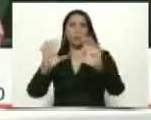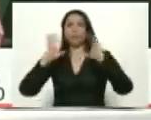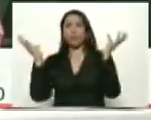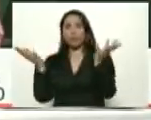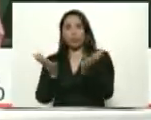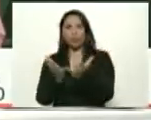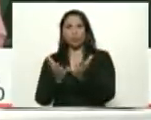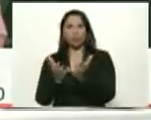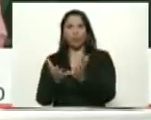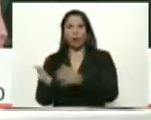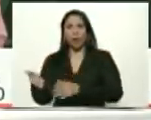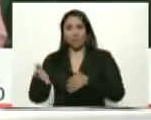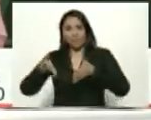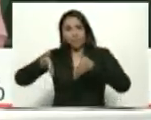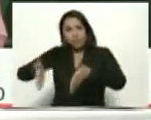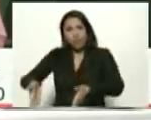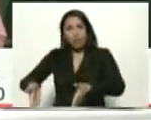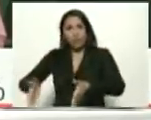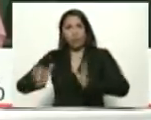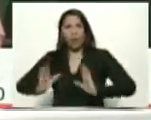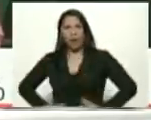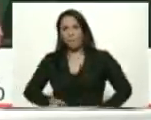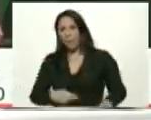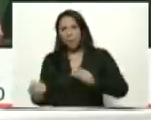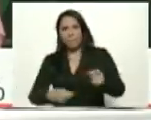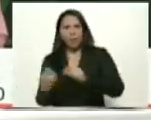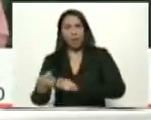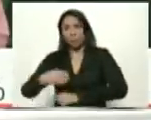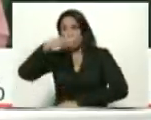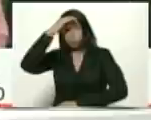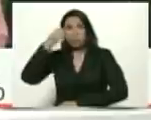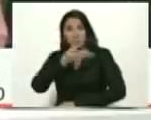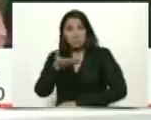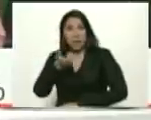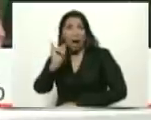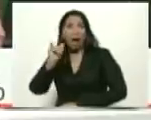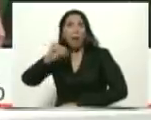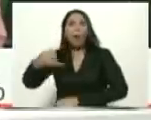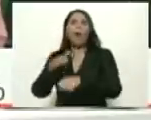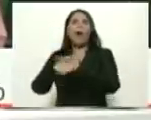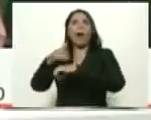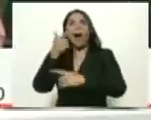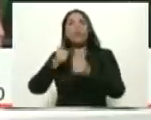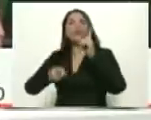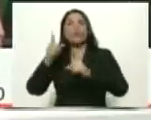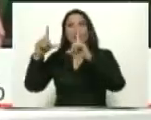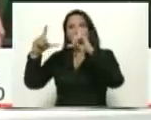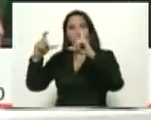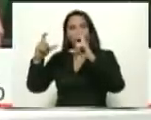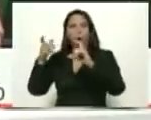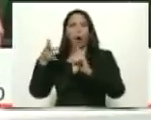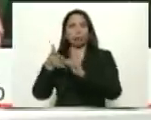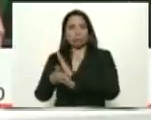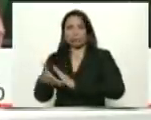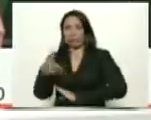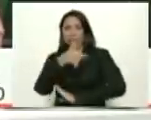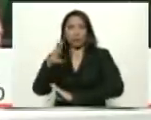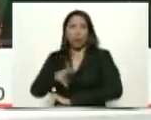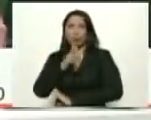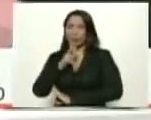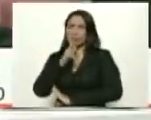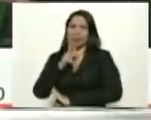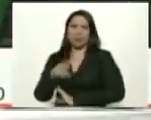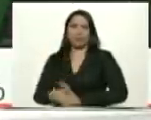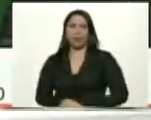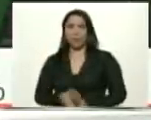de fosas comunes. No sé si tú las tienes ahí. Jorge Rodríguez tiene ahí algunas imágenes, fotografías.